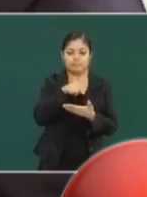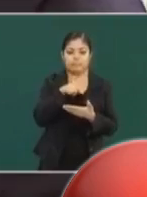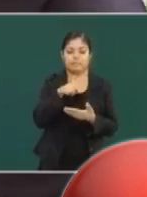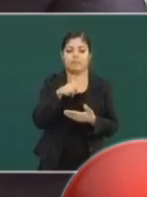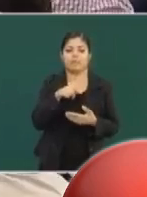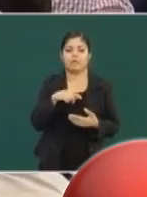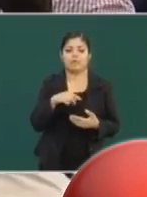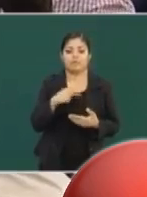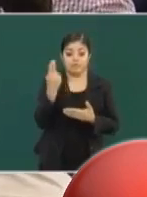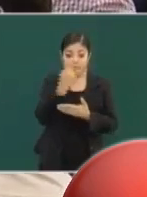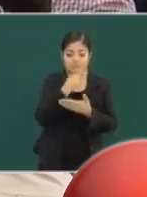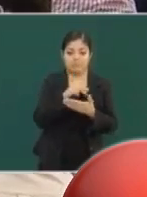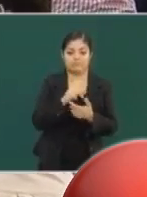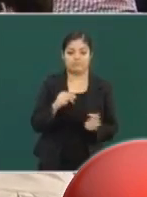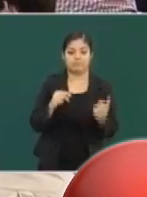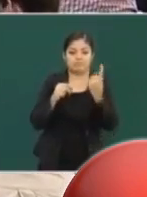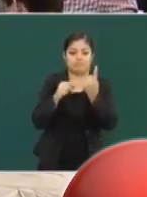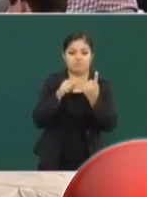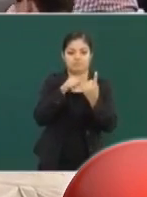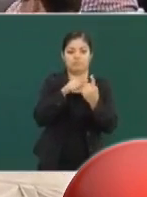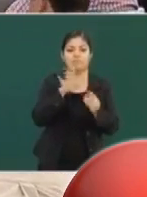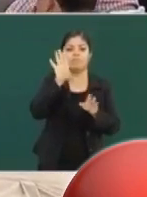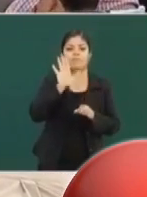a Porfirio como gigante